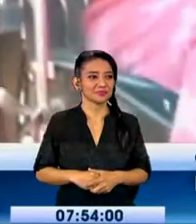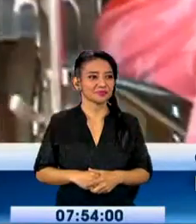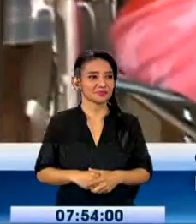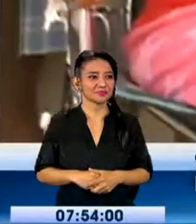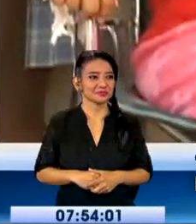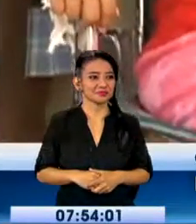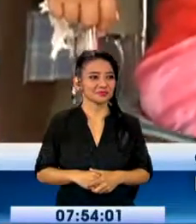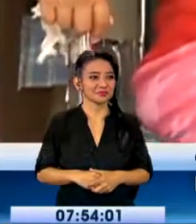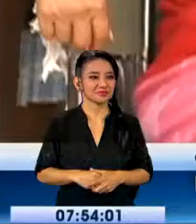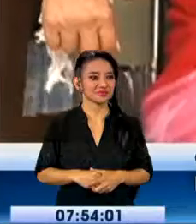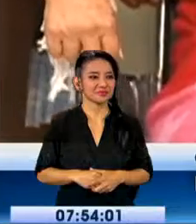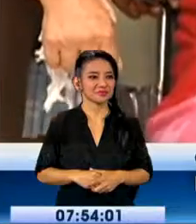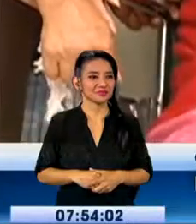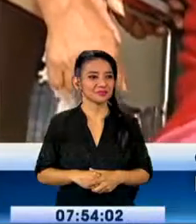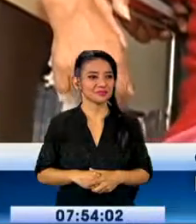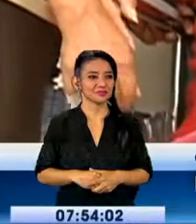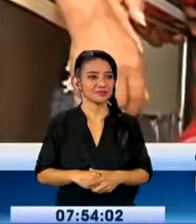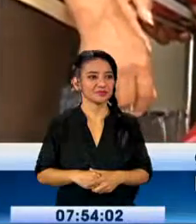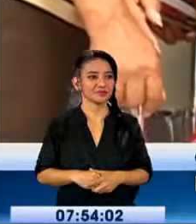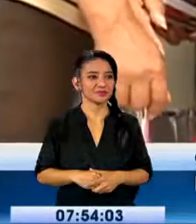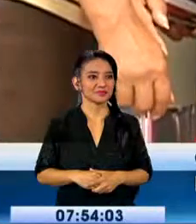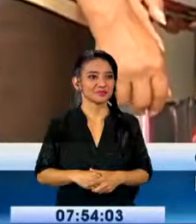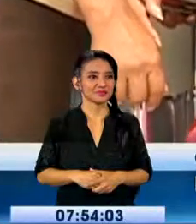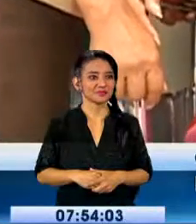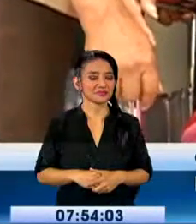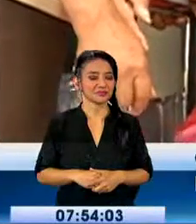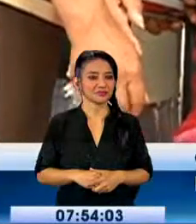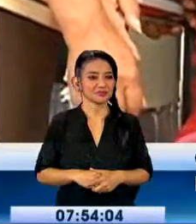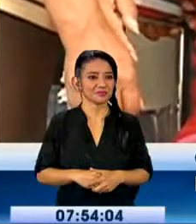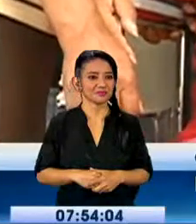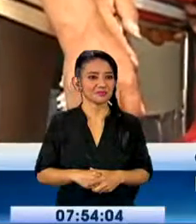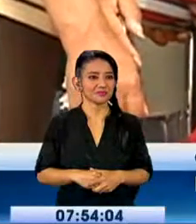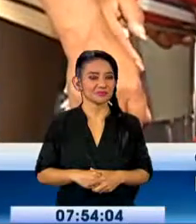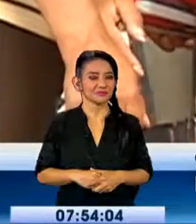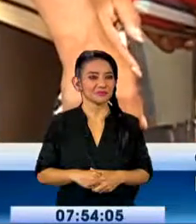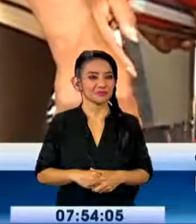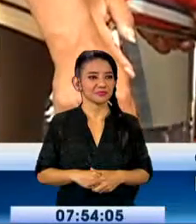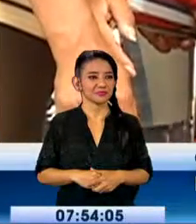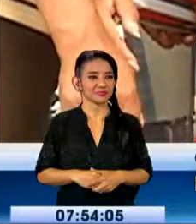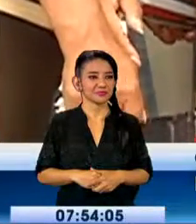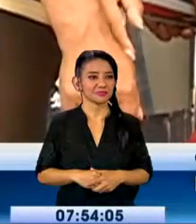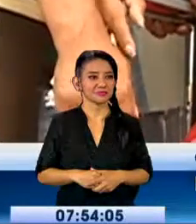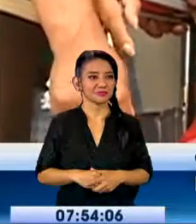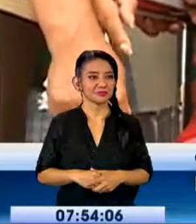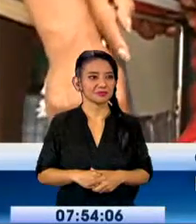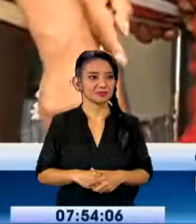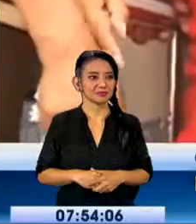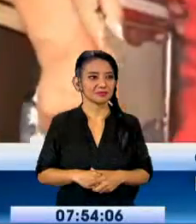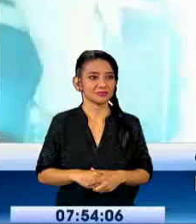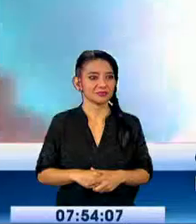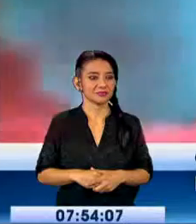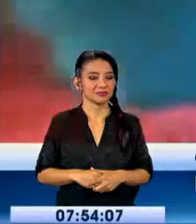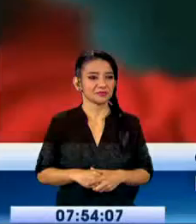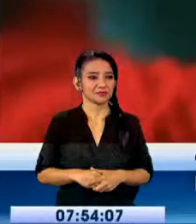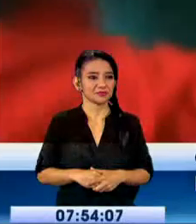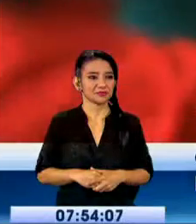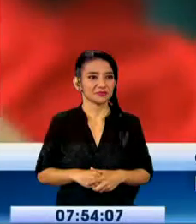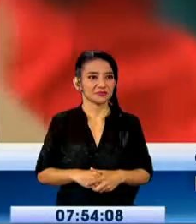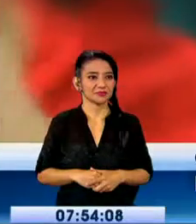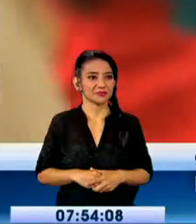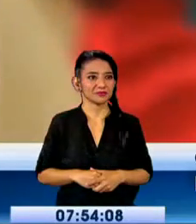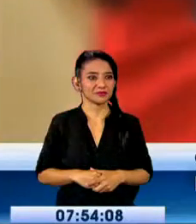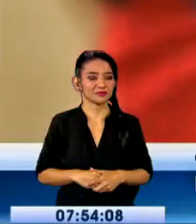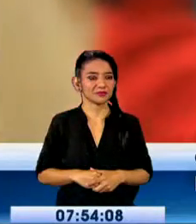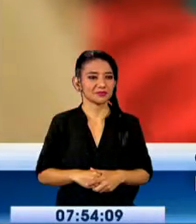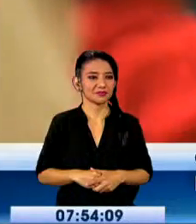de creer y la montaña se encuentra frente a ti. Mas yo sé que